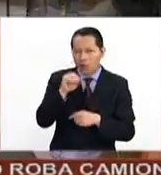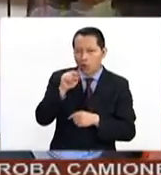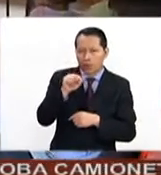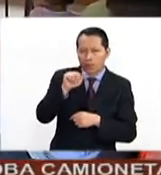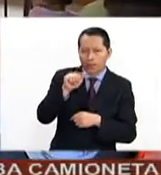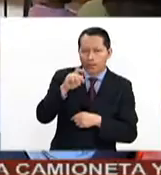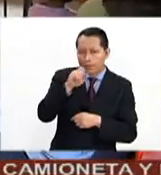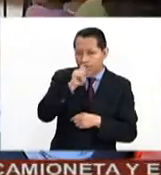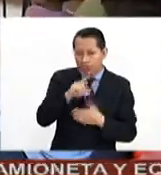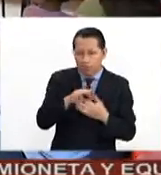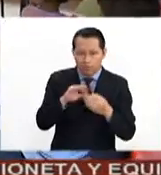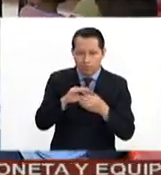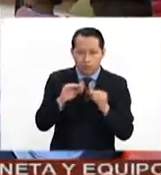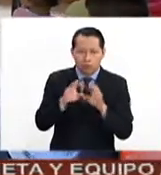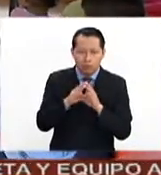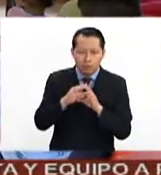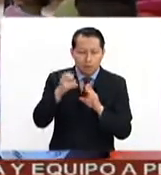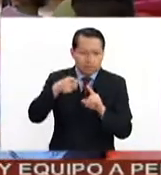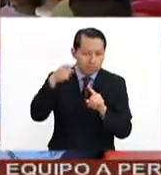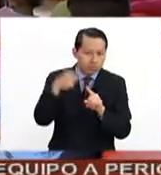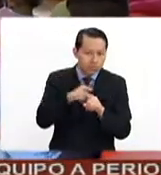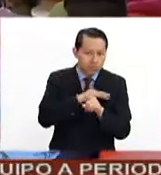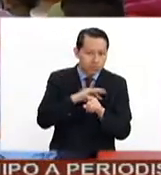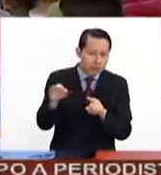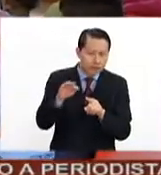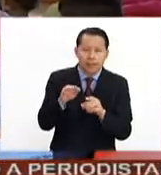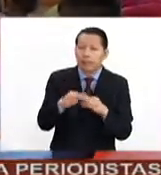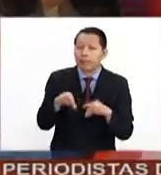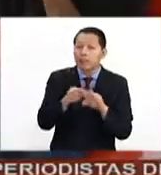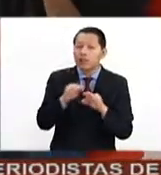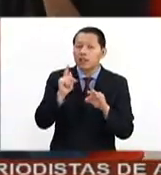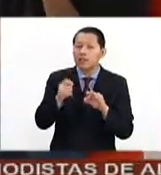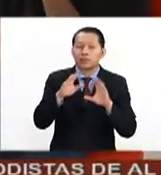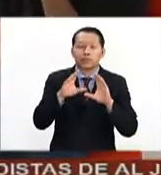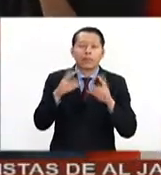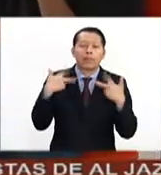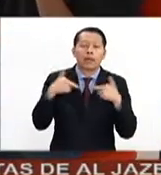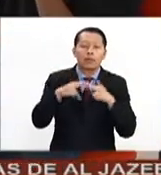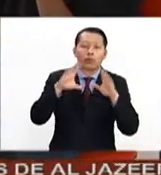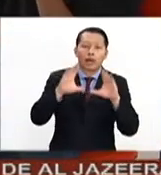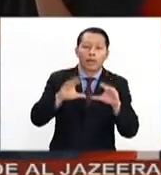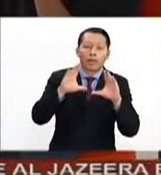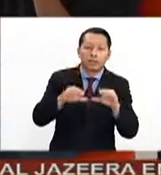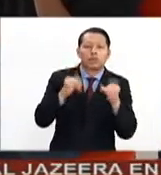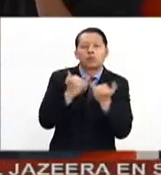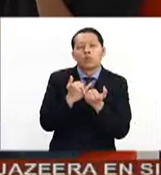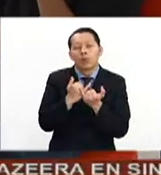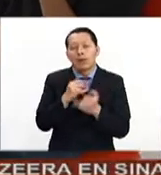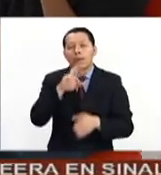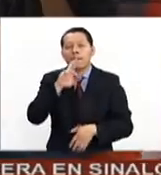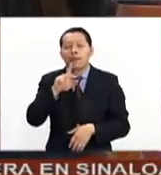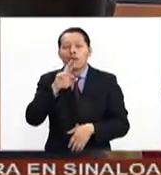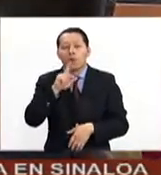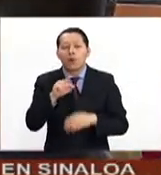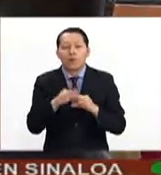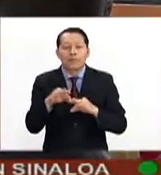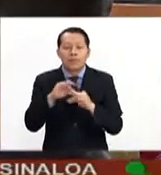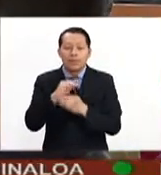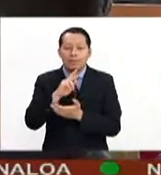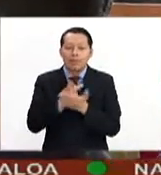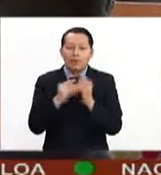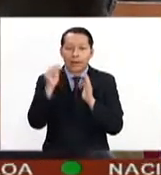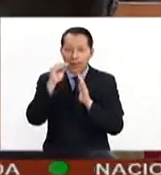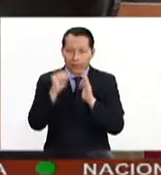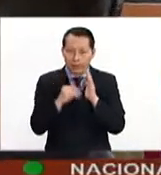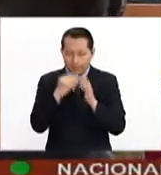a los ejes rectores de este modelo, poniendo énfasis en la capacitación a maestros, así como la mejora de los planes y